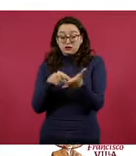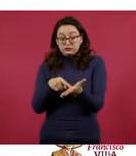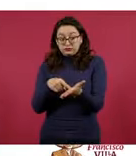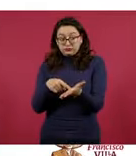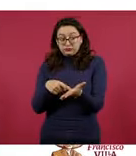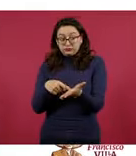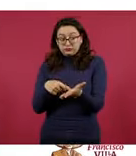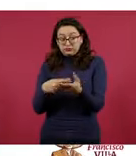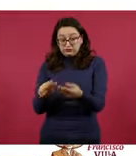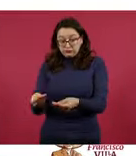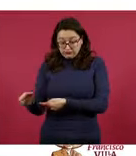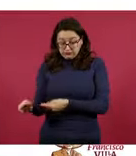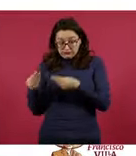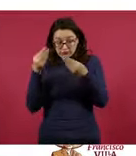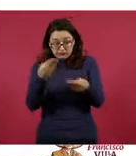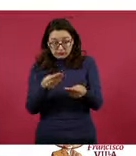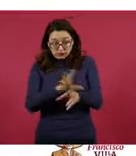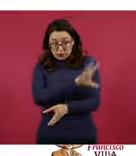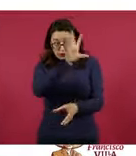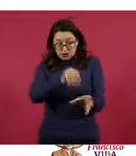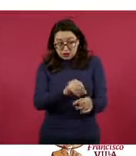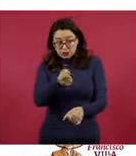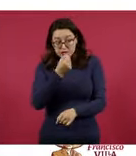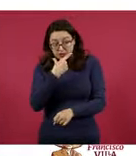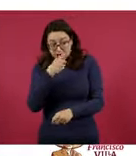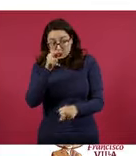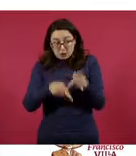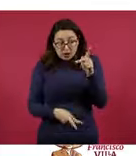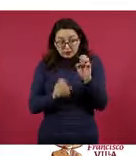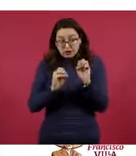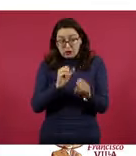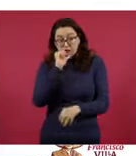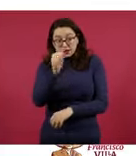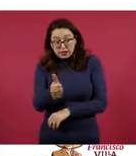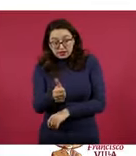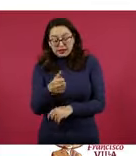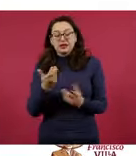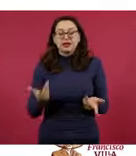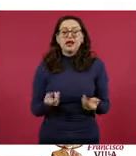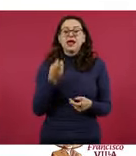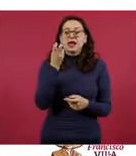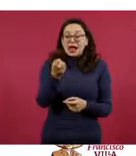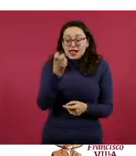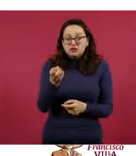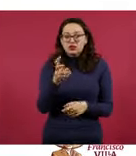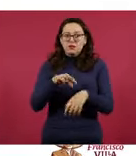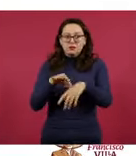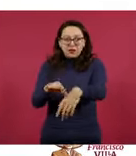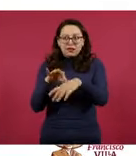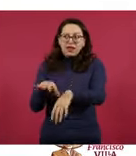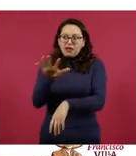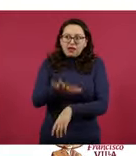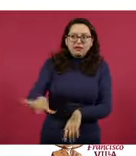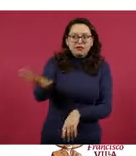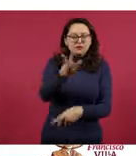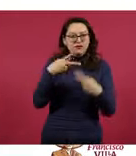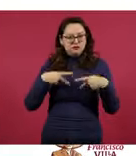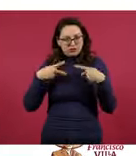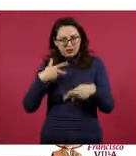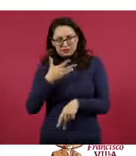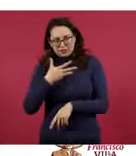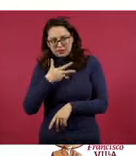se rechaza la receta. ¿De dónde vienen esas recetas? Y esto es muy importante también.